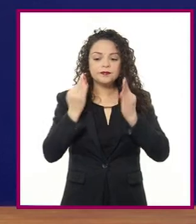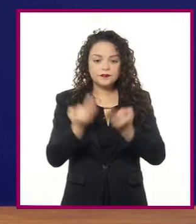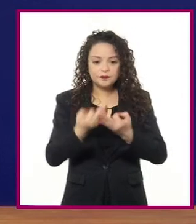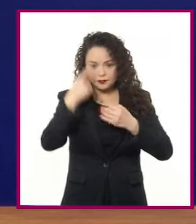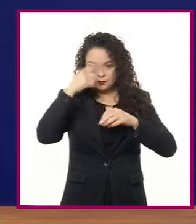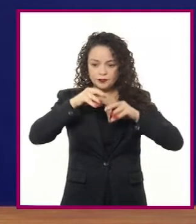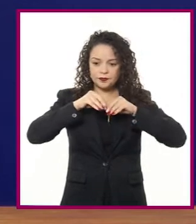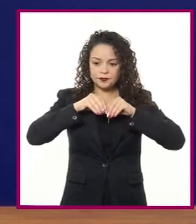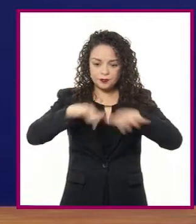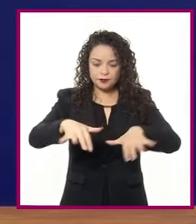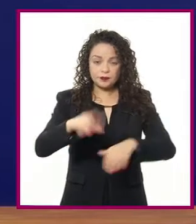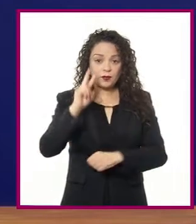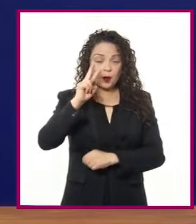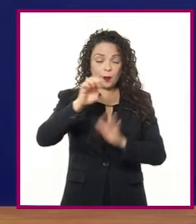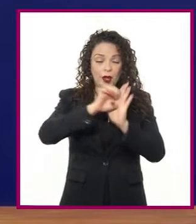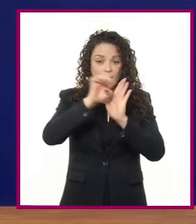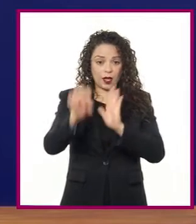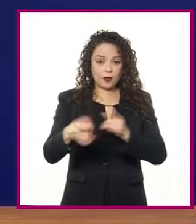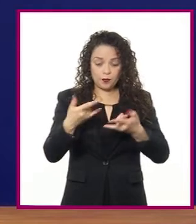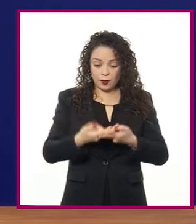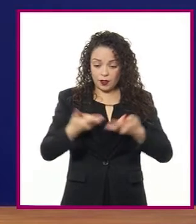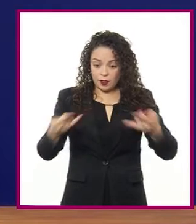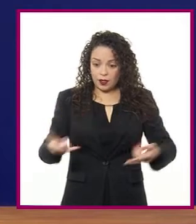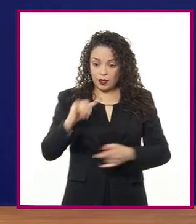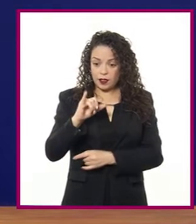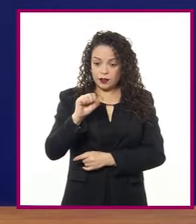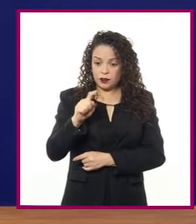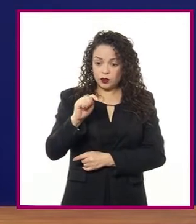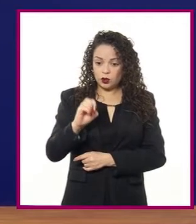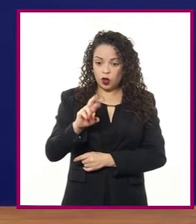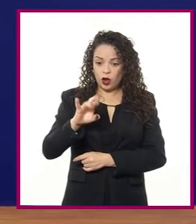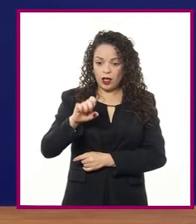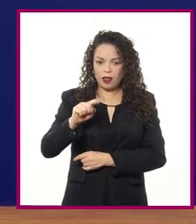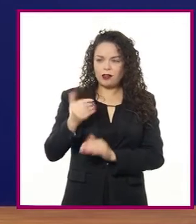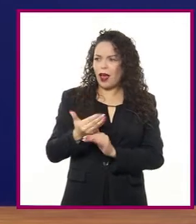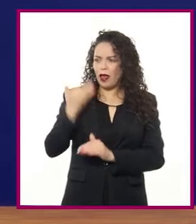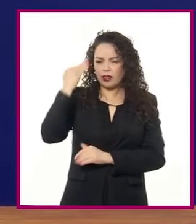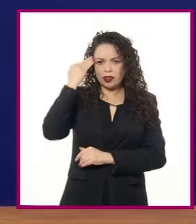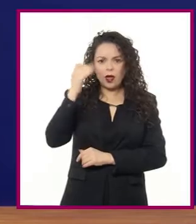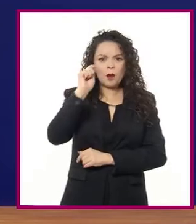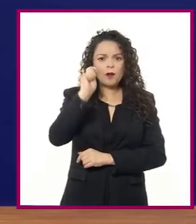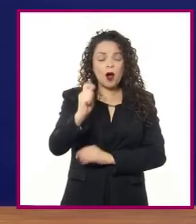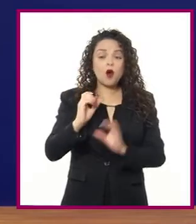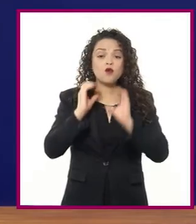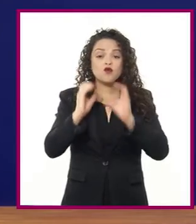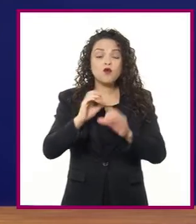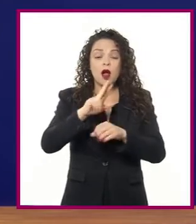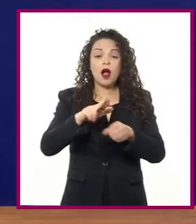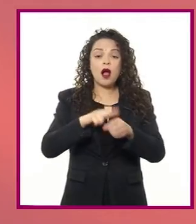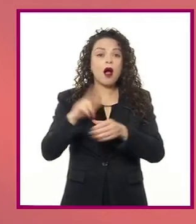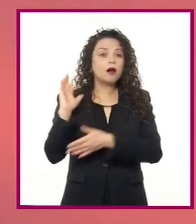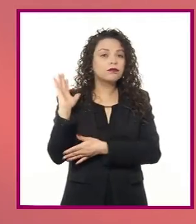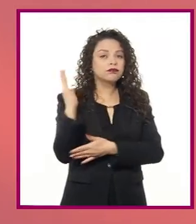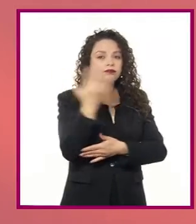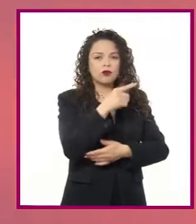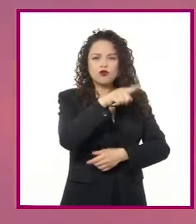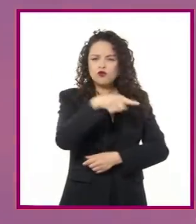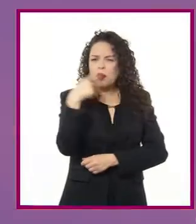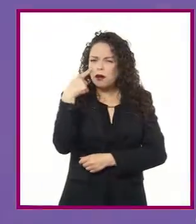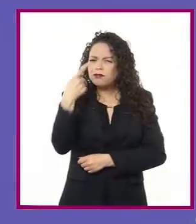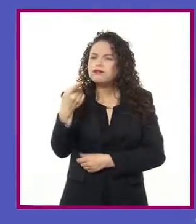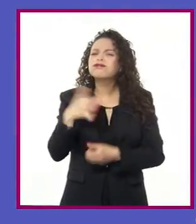siguiente ejemplo de una historieta que leí hace tiempo. Habla sobre el cuidado del medio ambiente. ¿Qué observas?